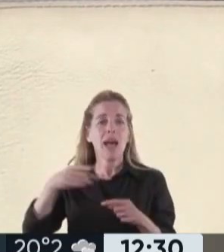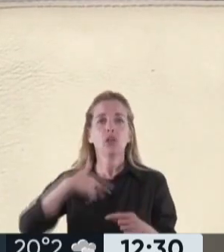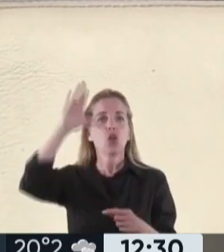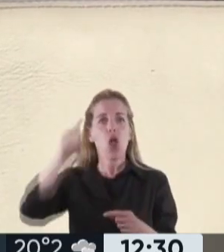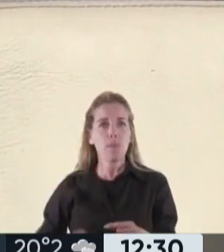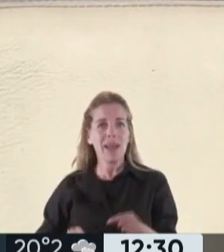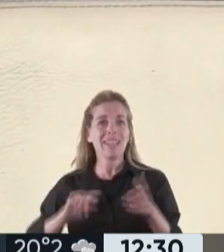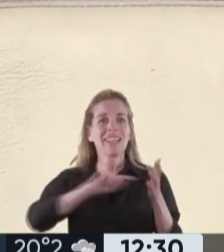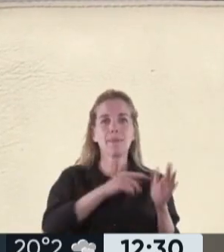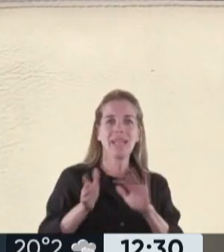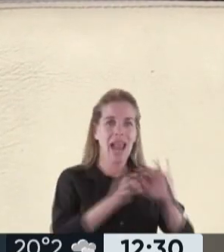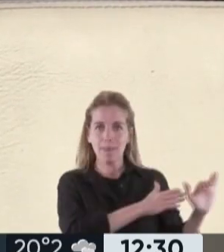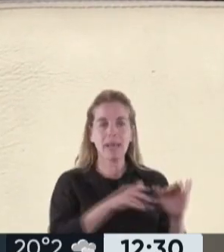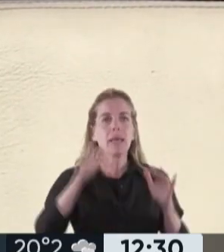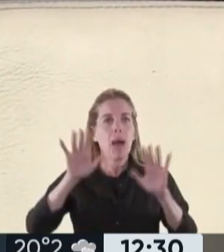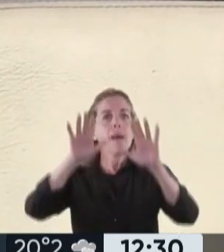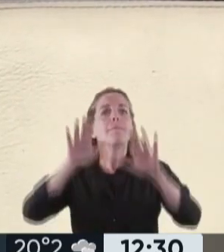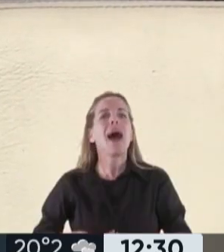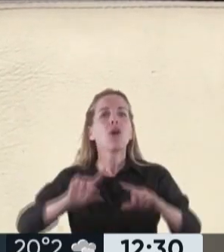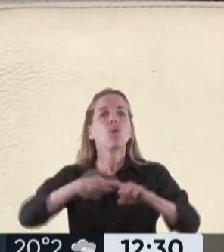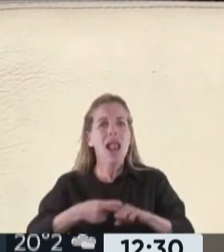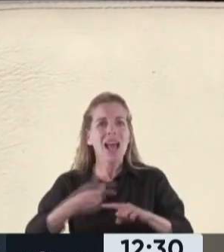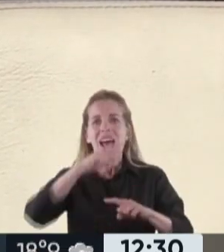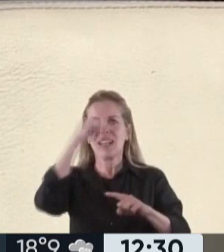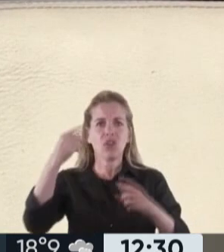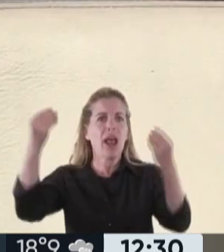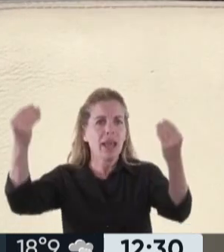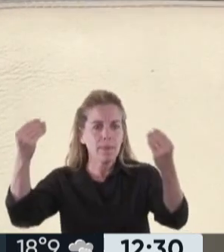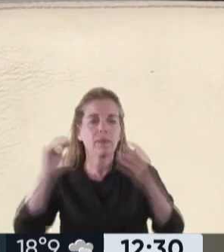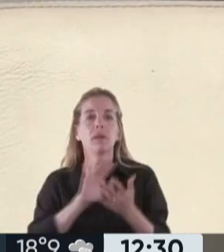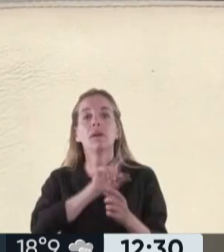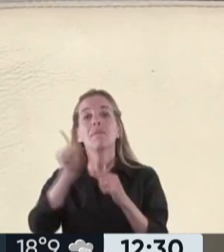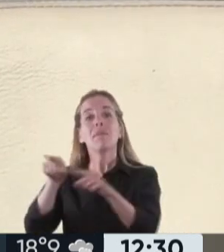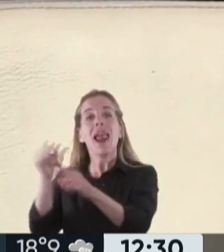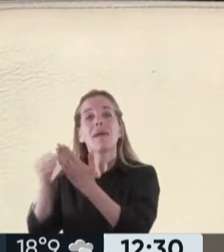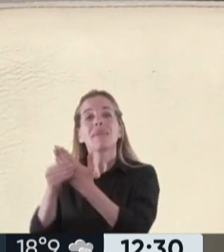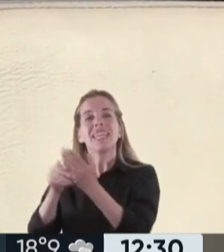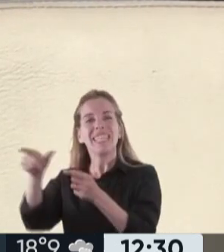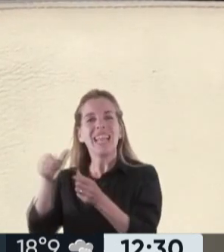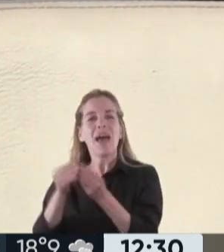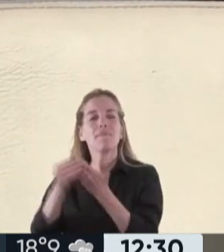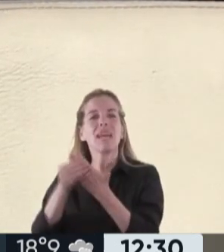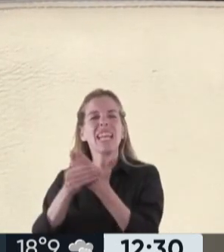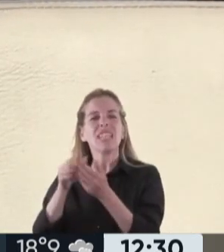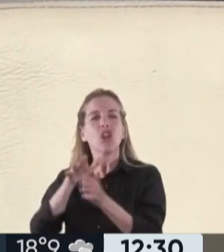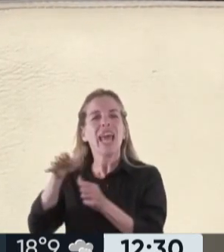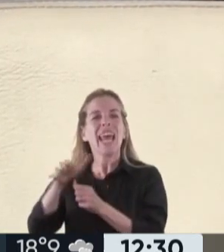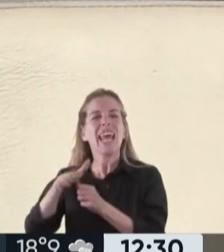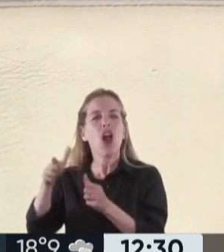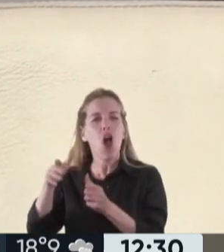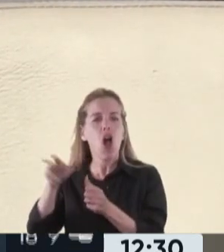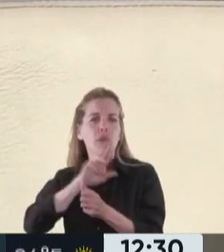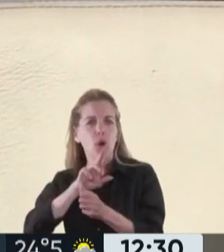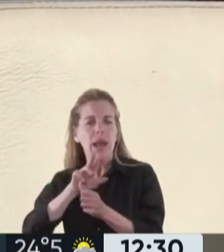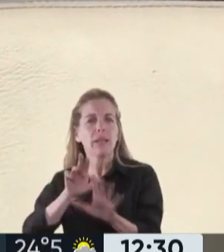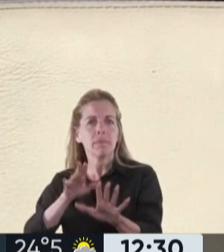área metropolitana. Y para la pregunta, para la ministra de Mujeres, Género y Diversidad, pedirle alguna aclaración, porque